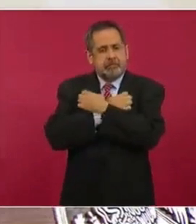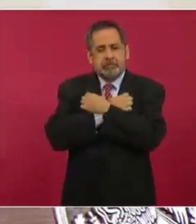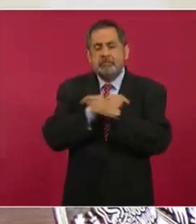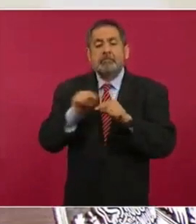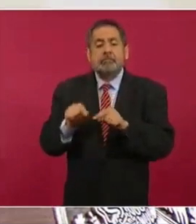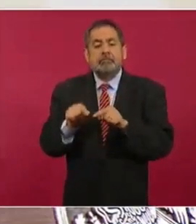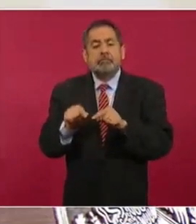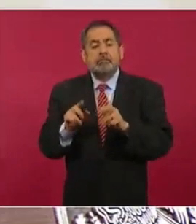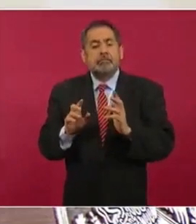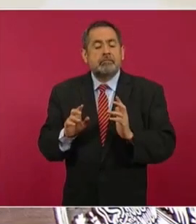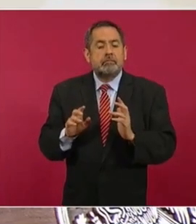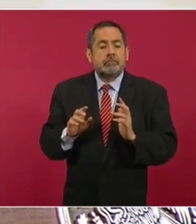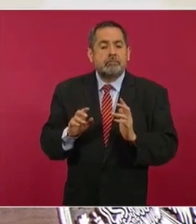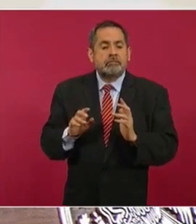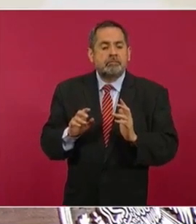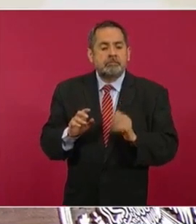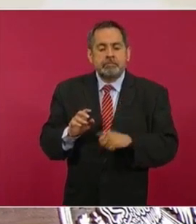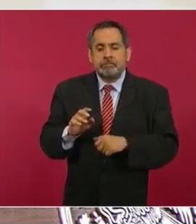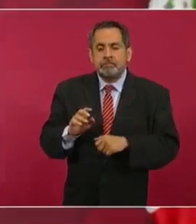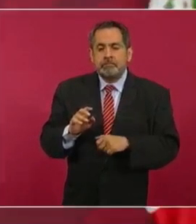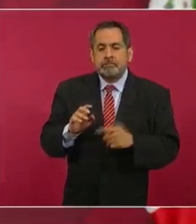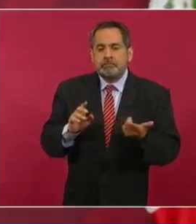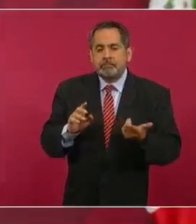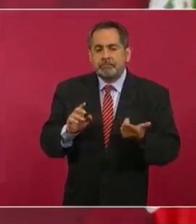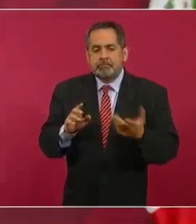no fuese gratuita